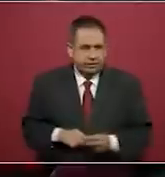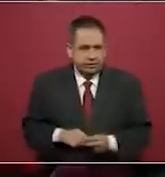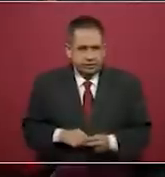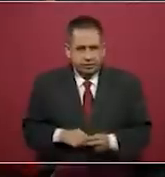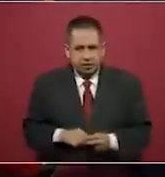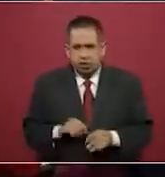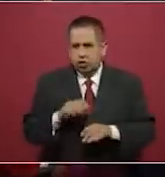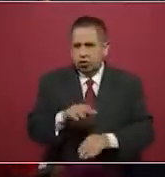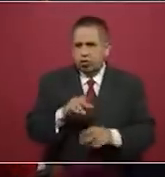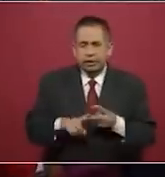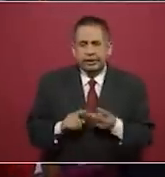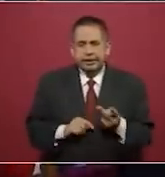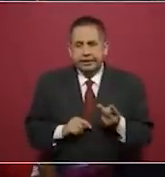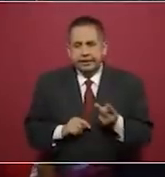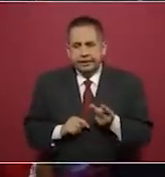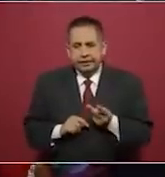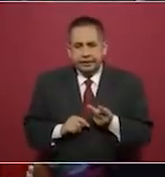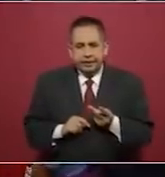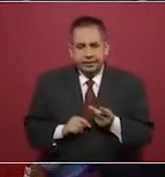y el manejo de